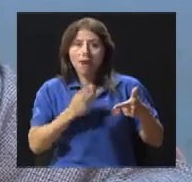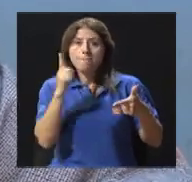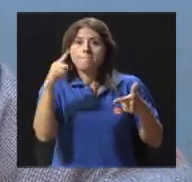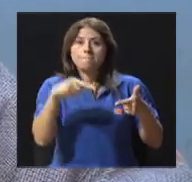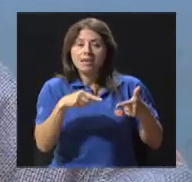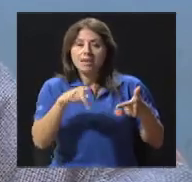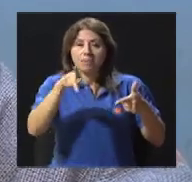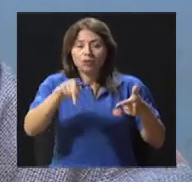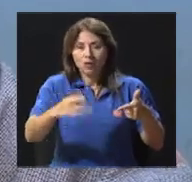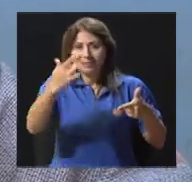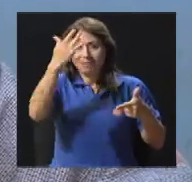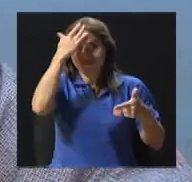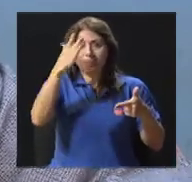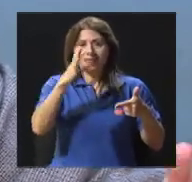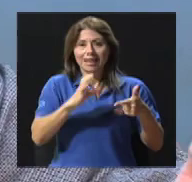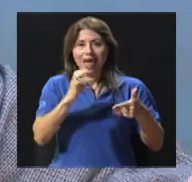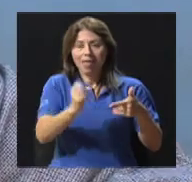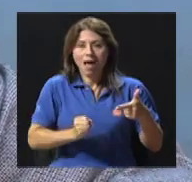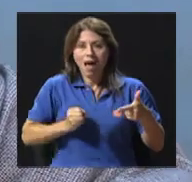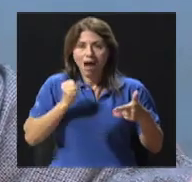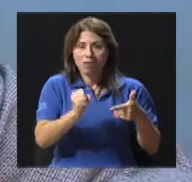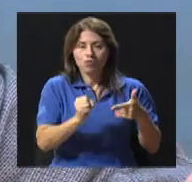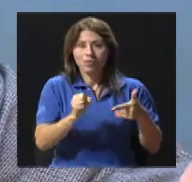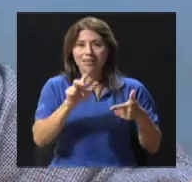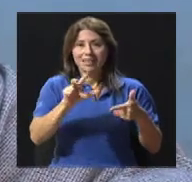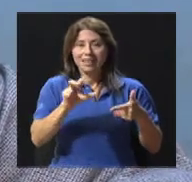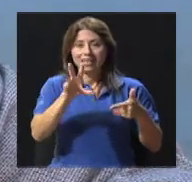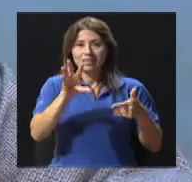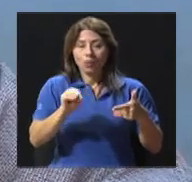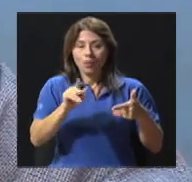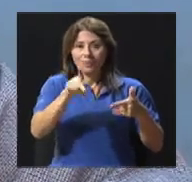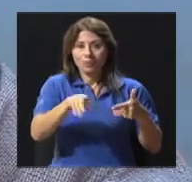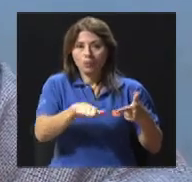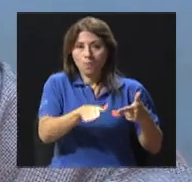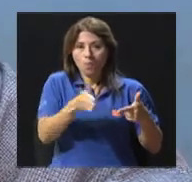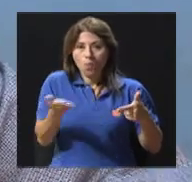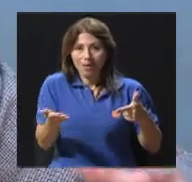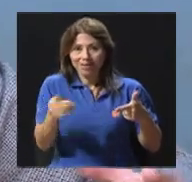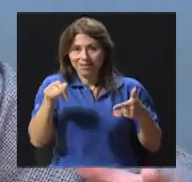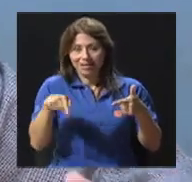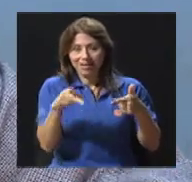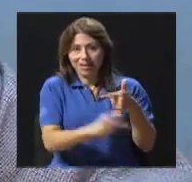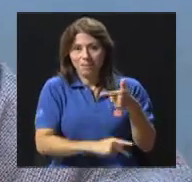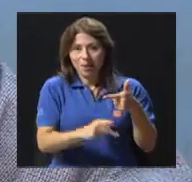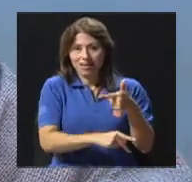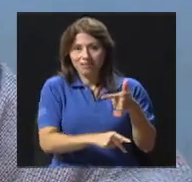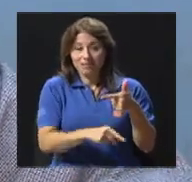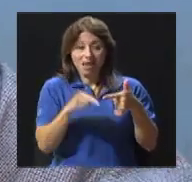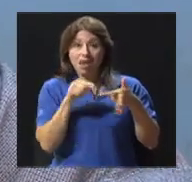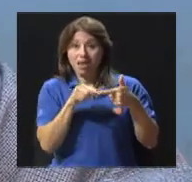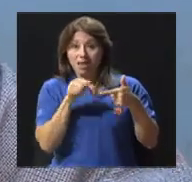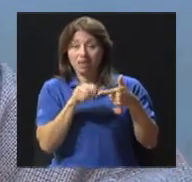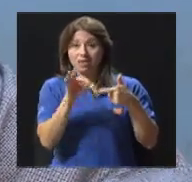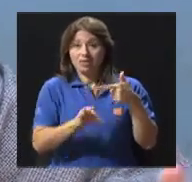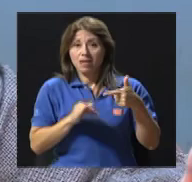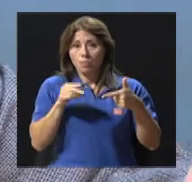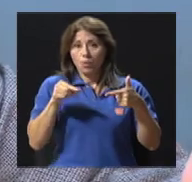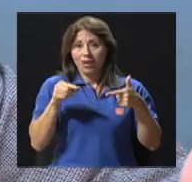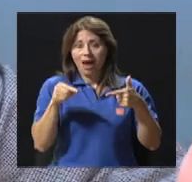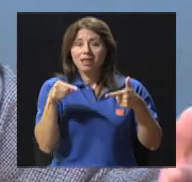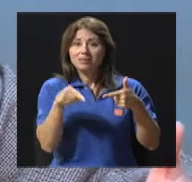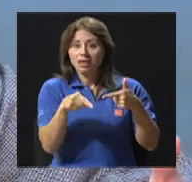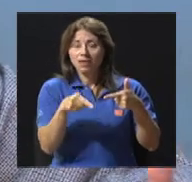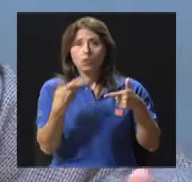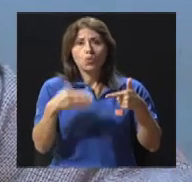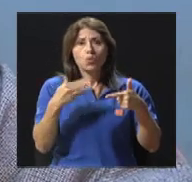mujeres costarricenses, que ocasiona 350 muertes cada año en el país. Y ese tipo de cáncer en particular llama la atención que está